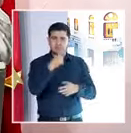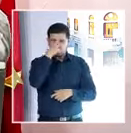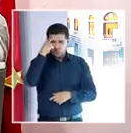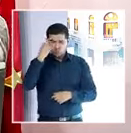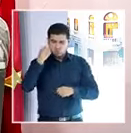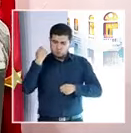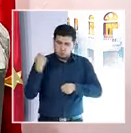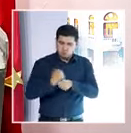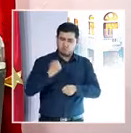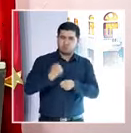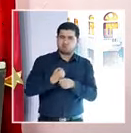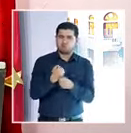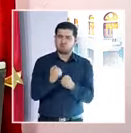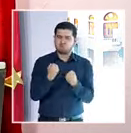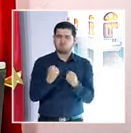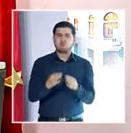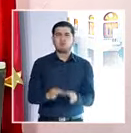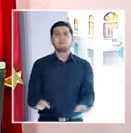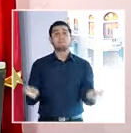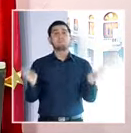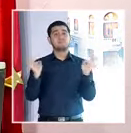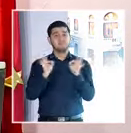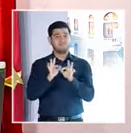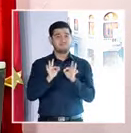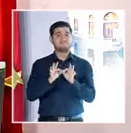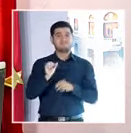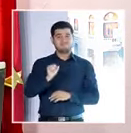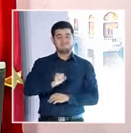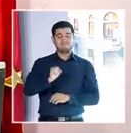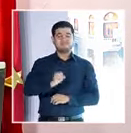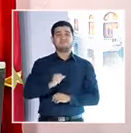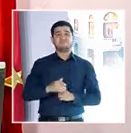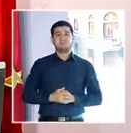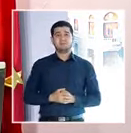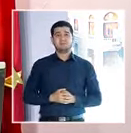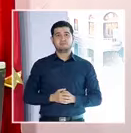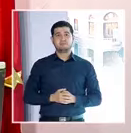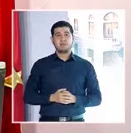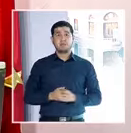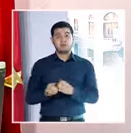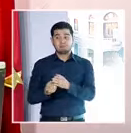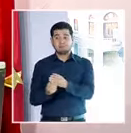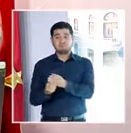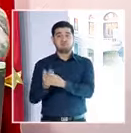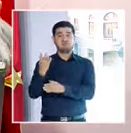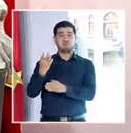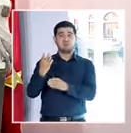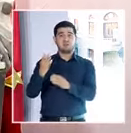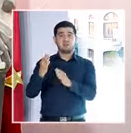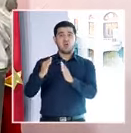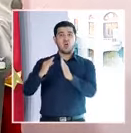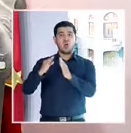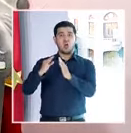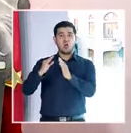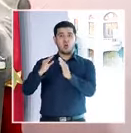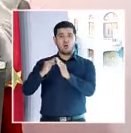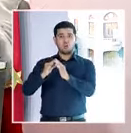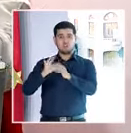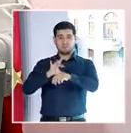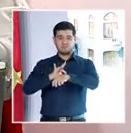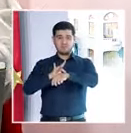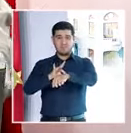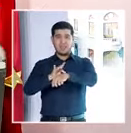importante en esta materia fue la implementación de ese hospital de campaña, como lo